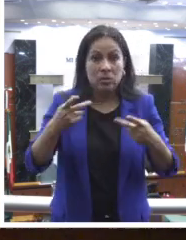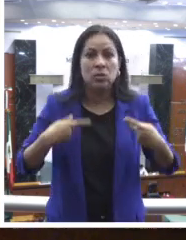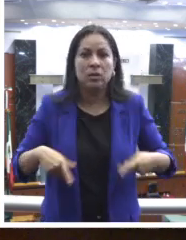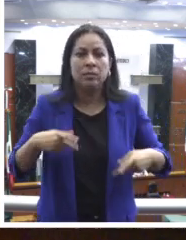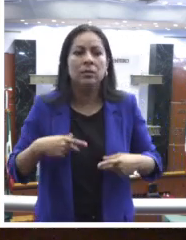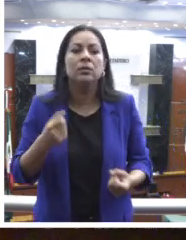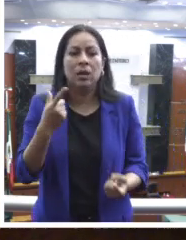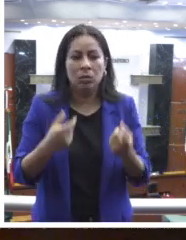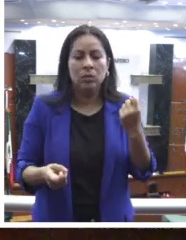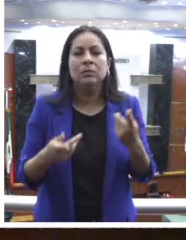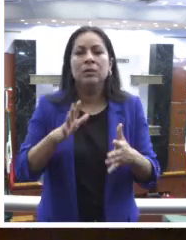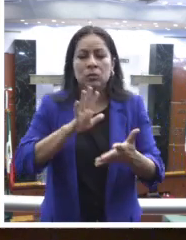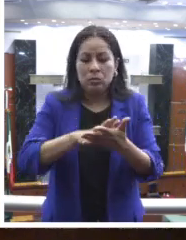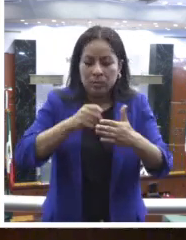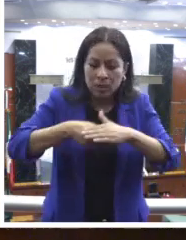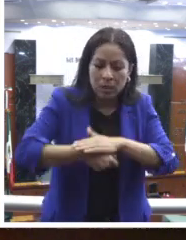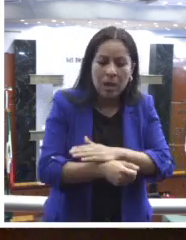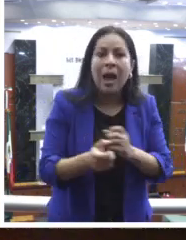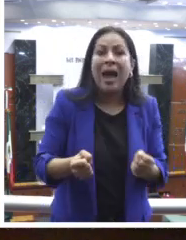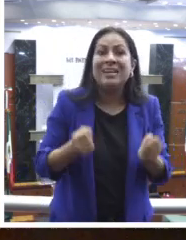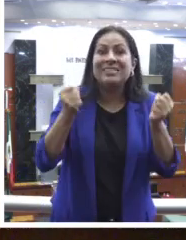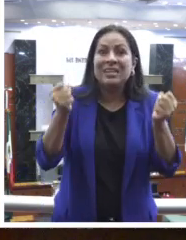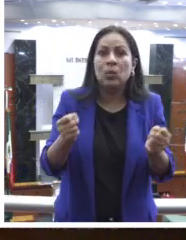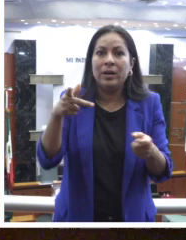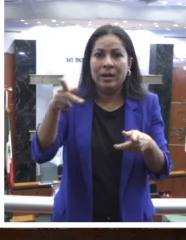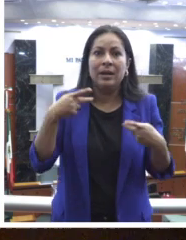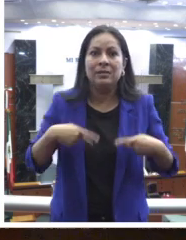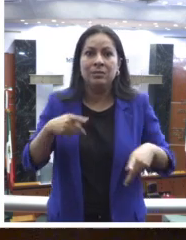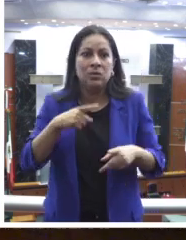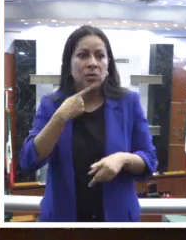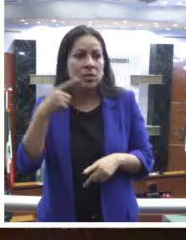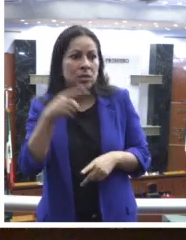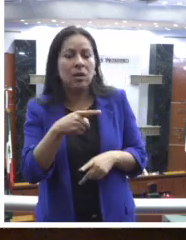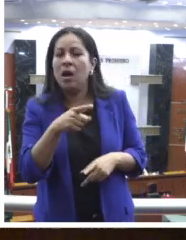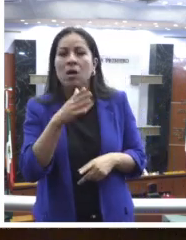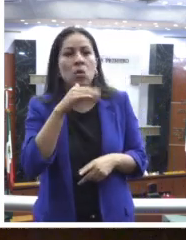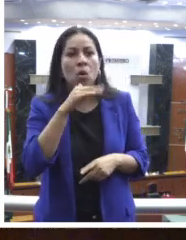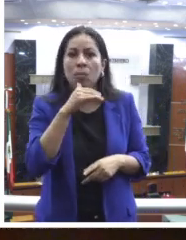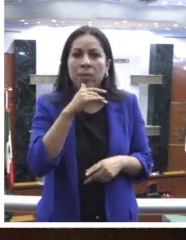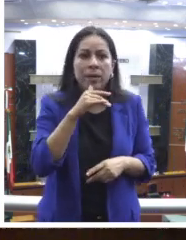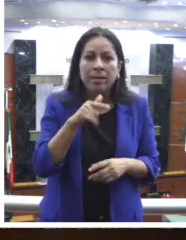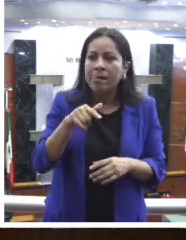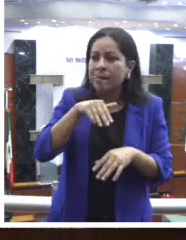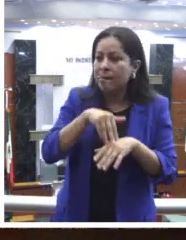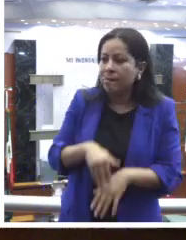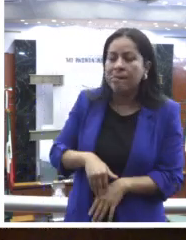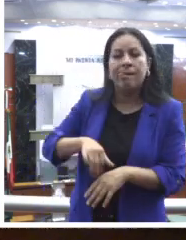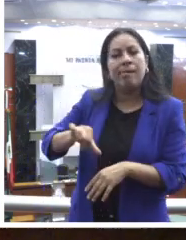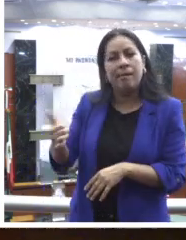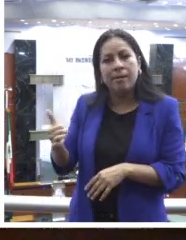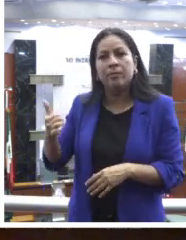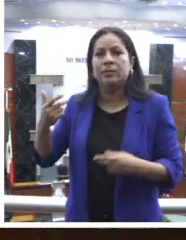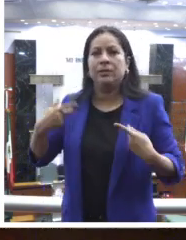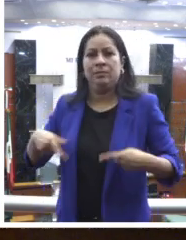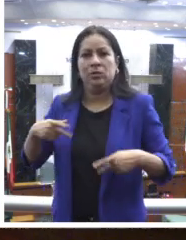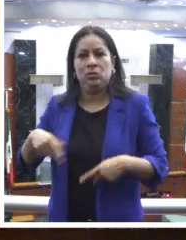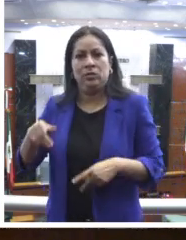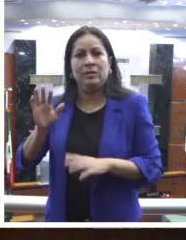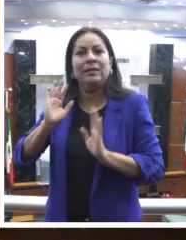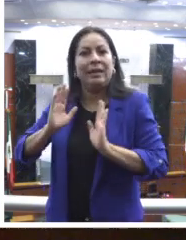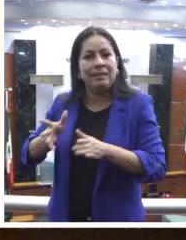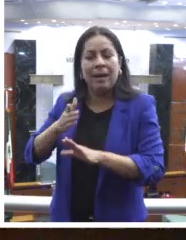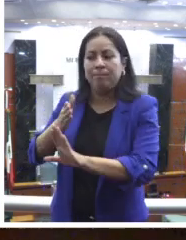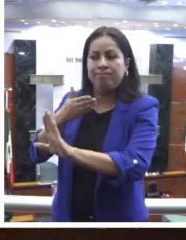en muchos casos la prisión preventiva asegura que los acusados no puedan amenazar intimidar o causar más daño a las víctimas o